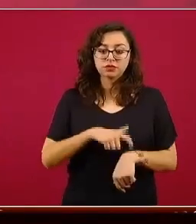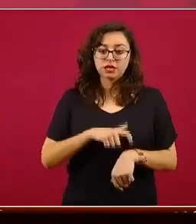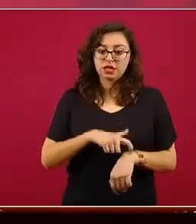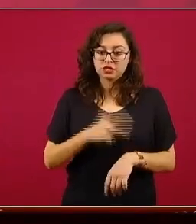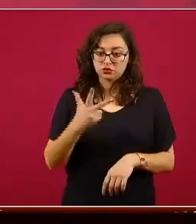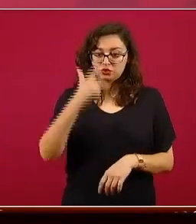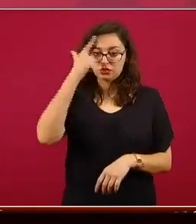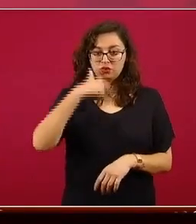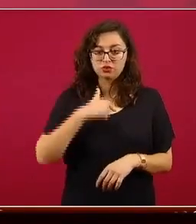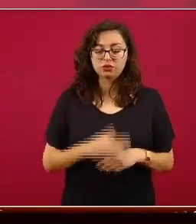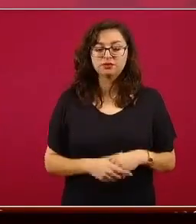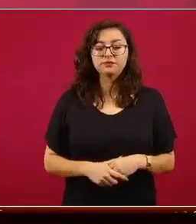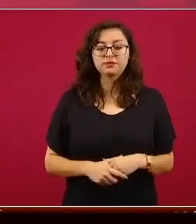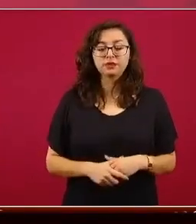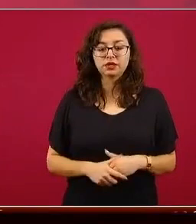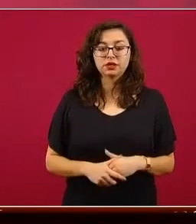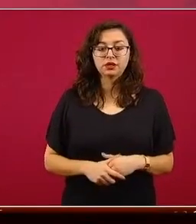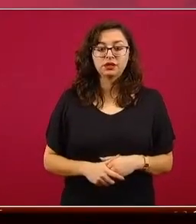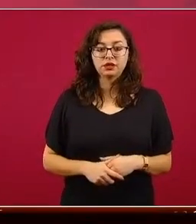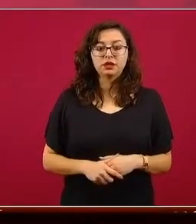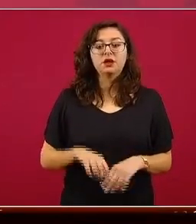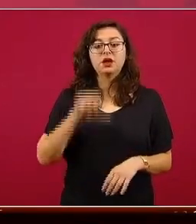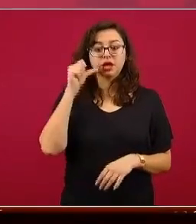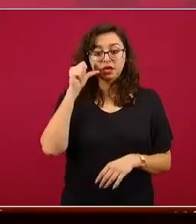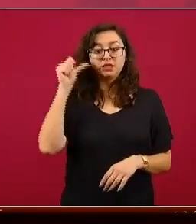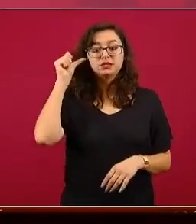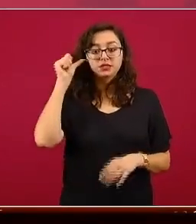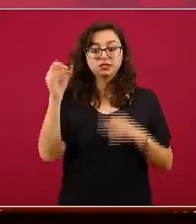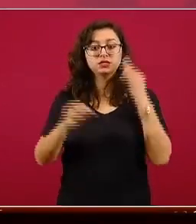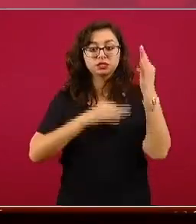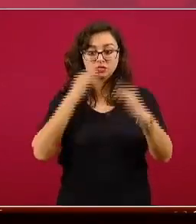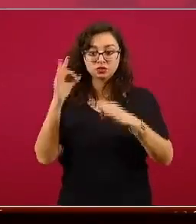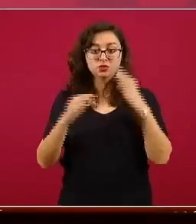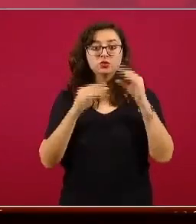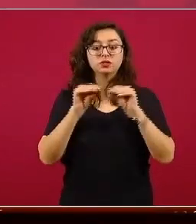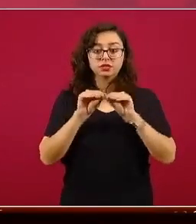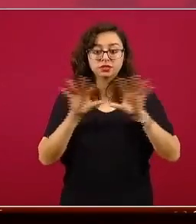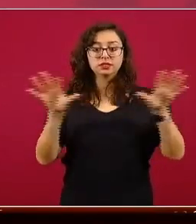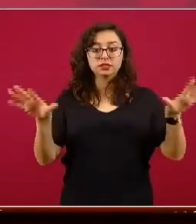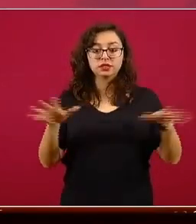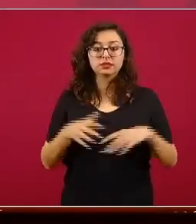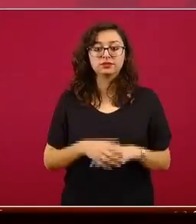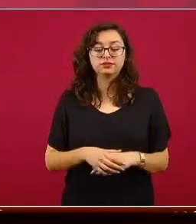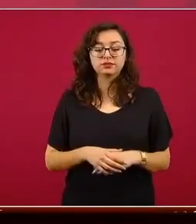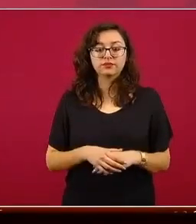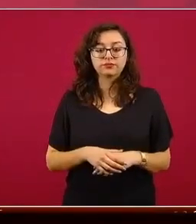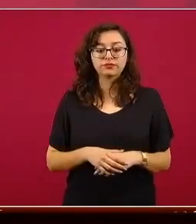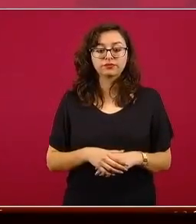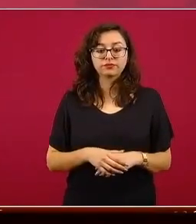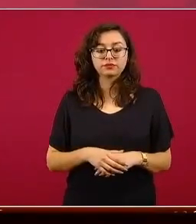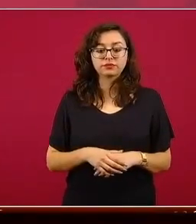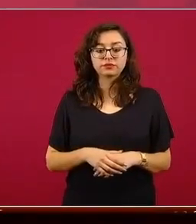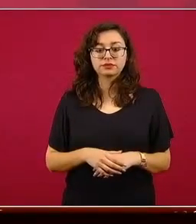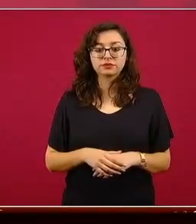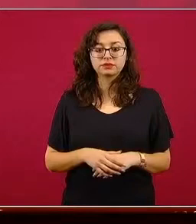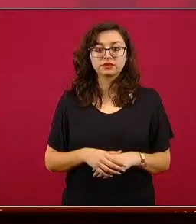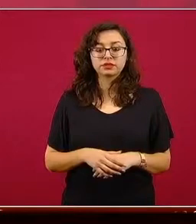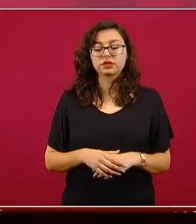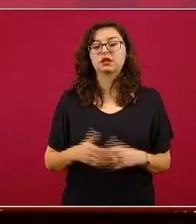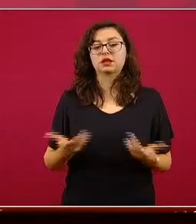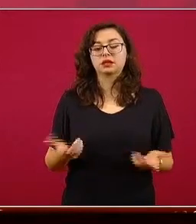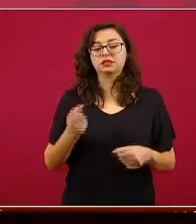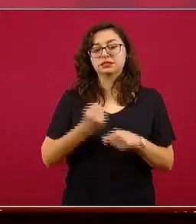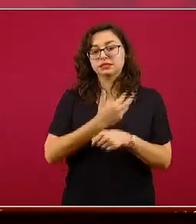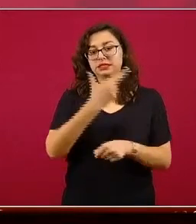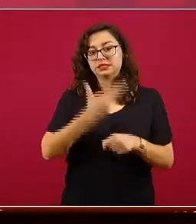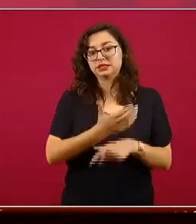horas. Ayer precisamente salió una noticia, una comunicación, la Secretaría de Agricultura y Desarrollo